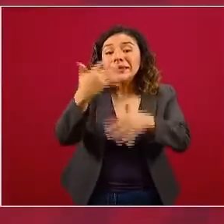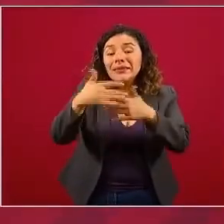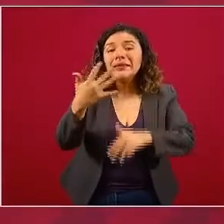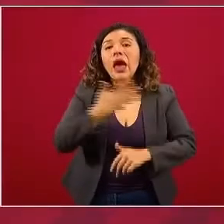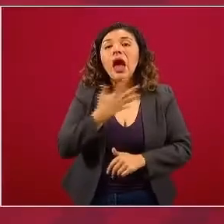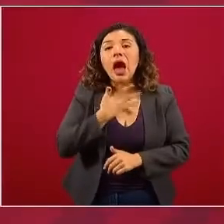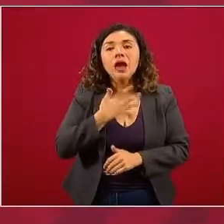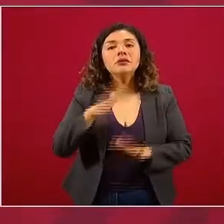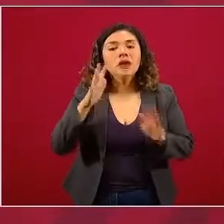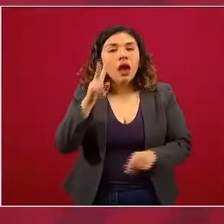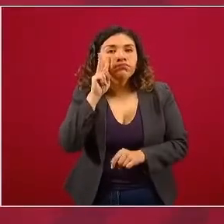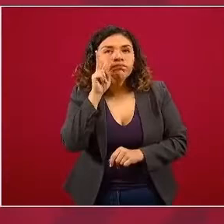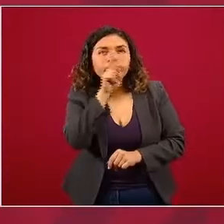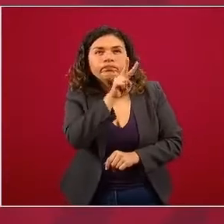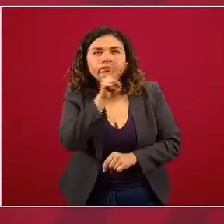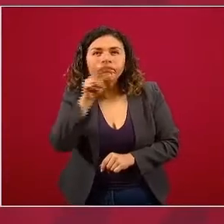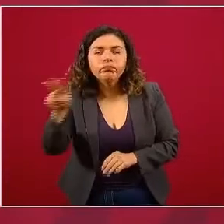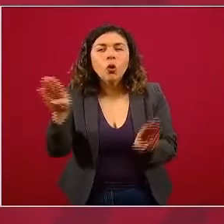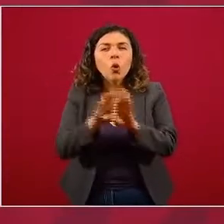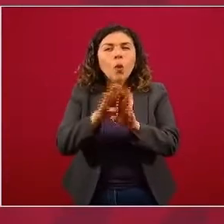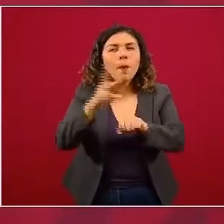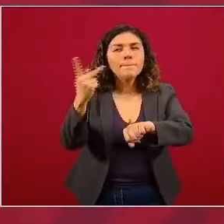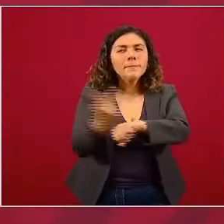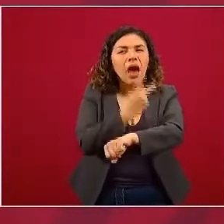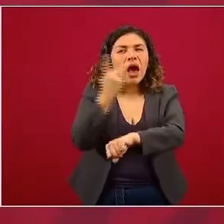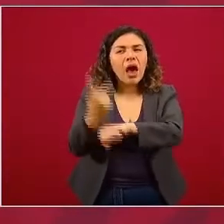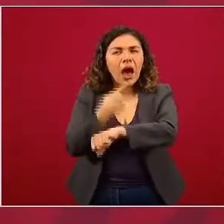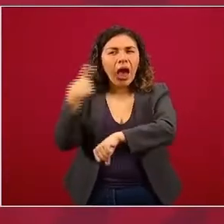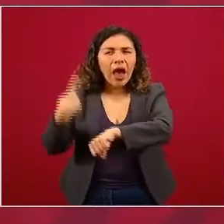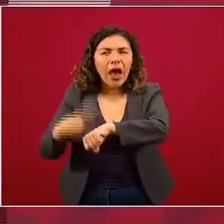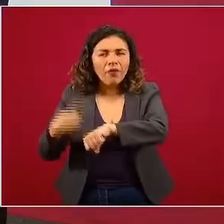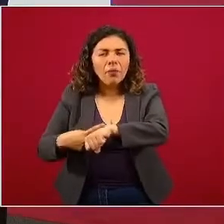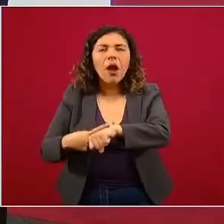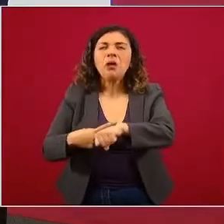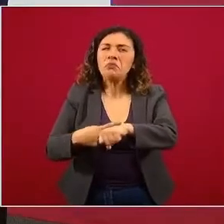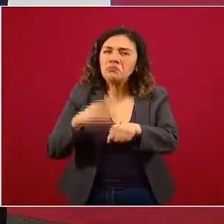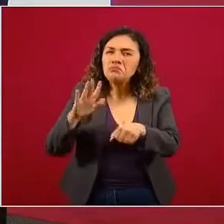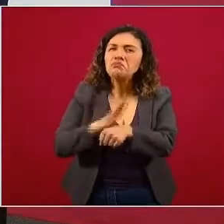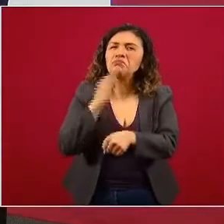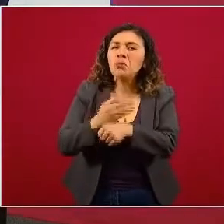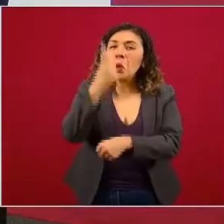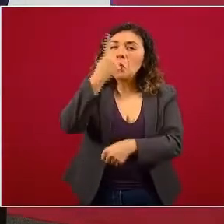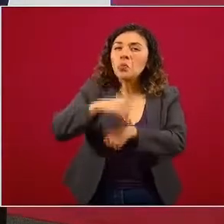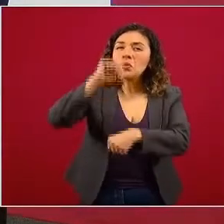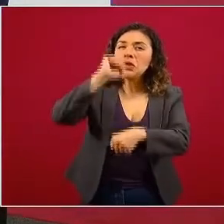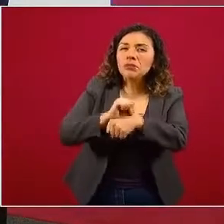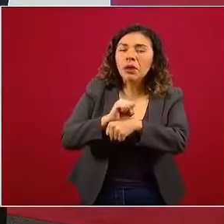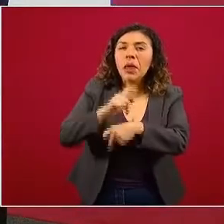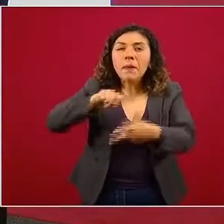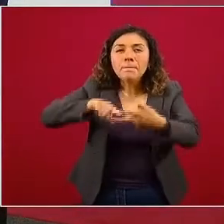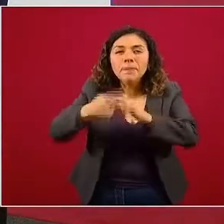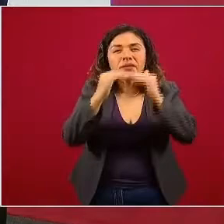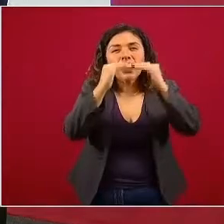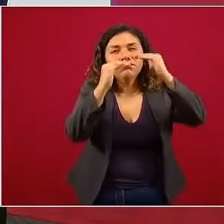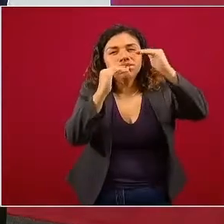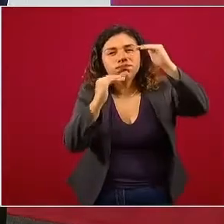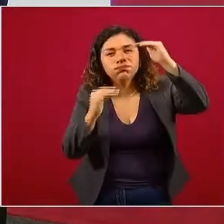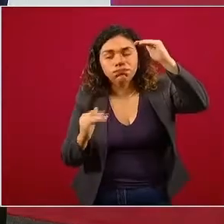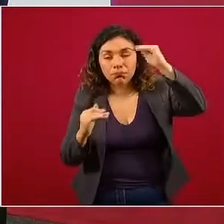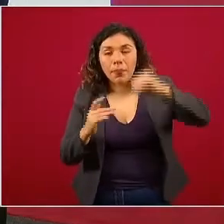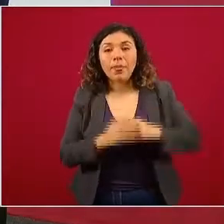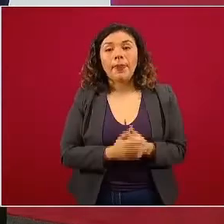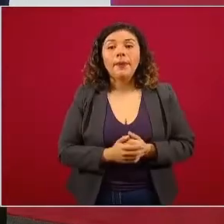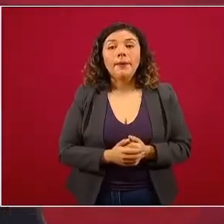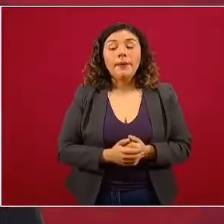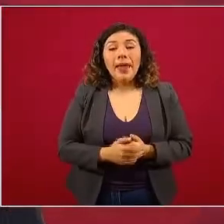tienen ya un patrón de ocurrencia de la epidemia con al menos una semana de reducción.